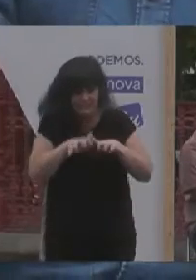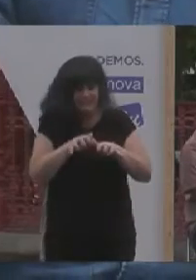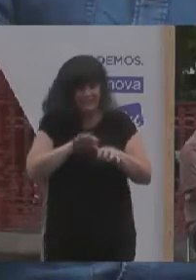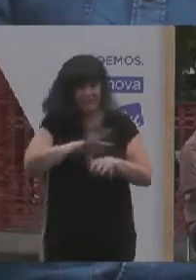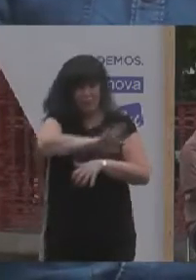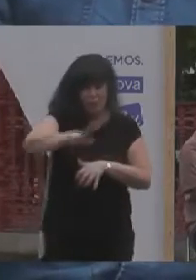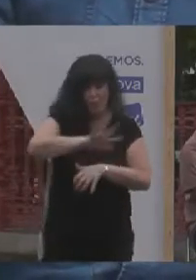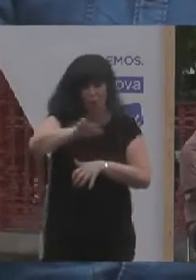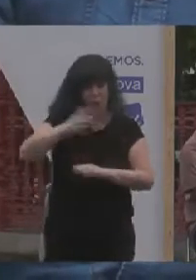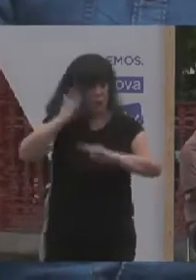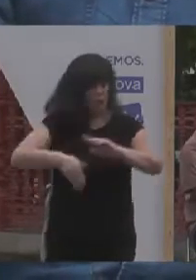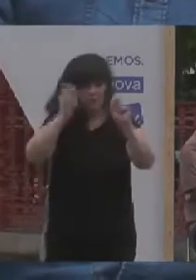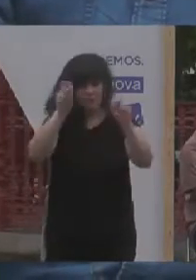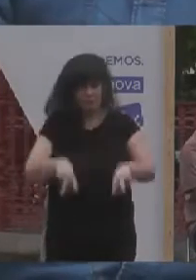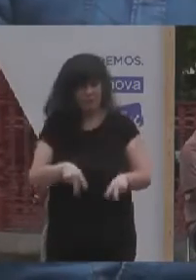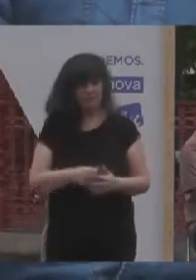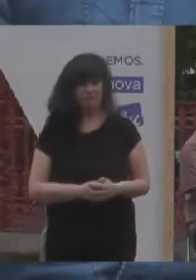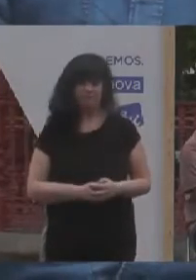roubarnos.